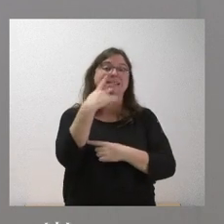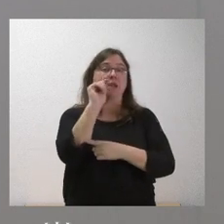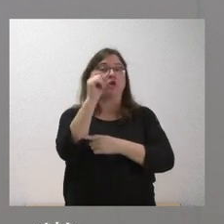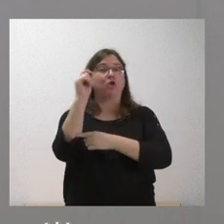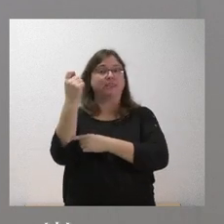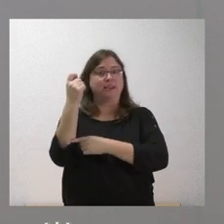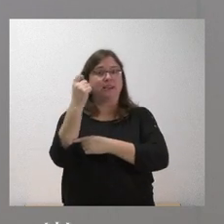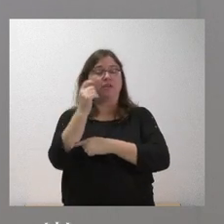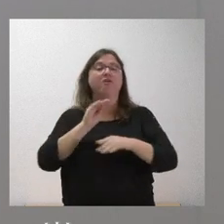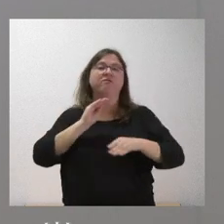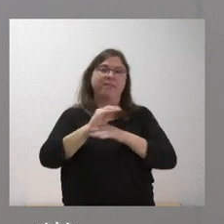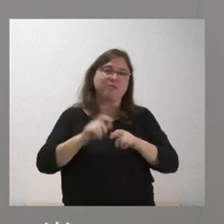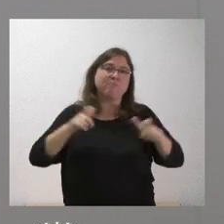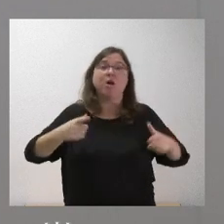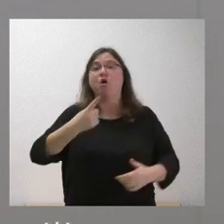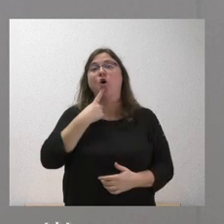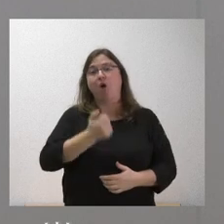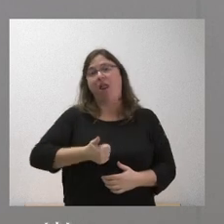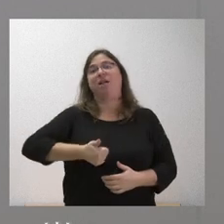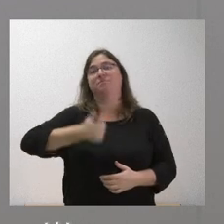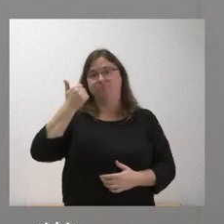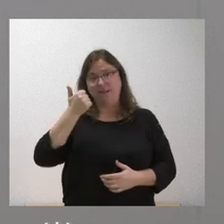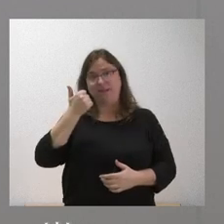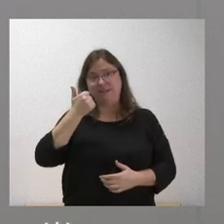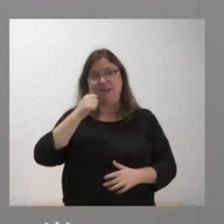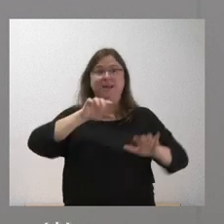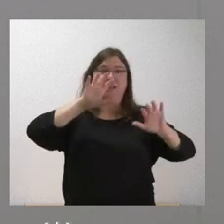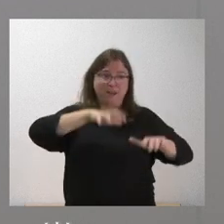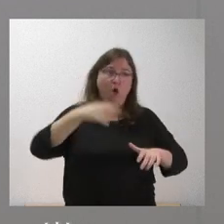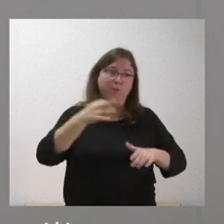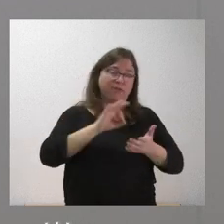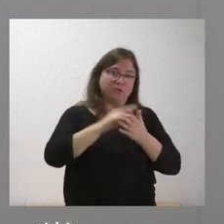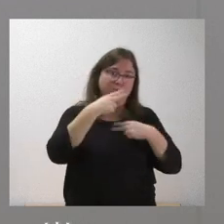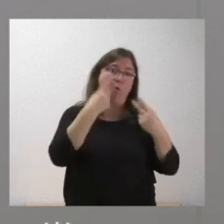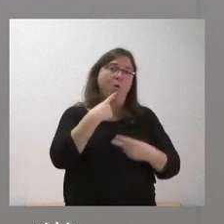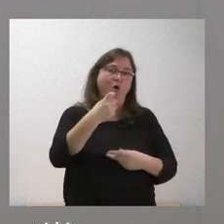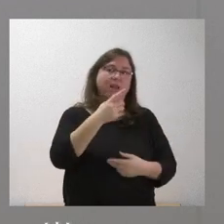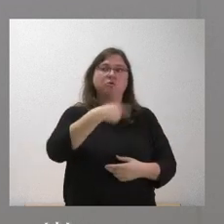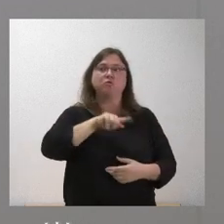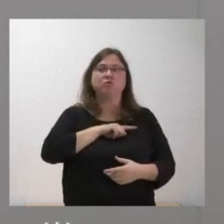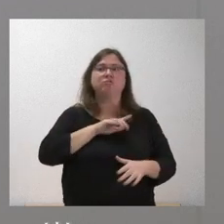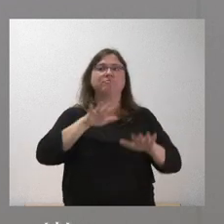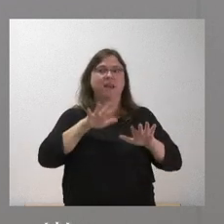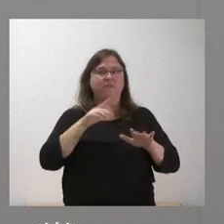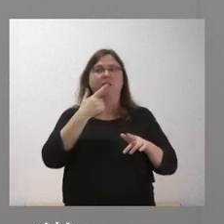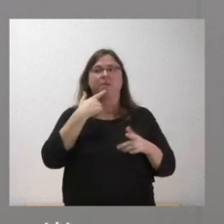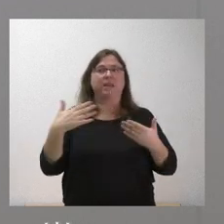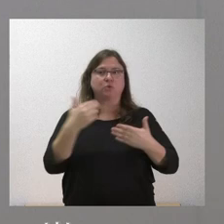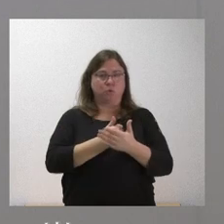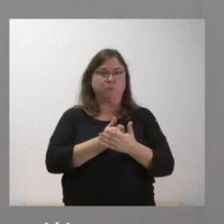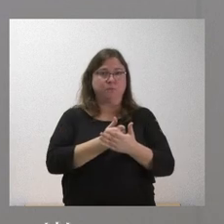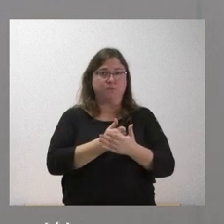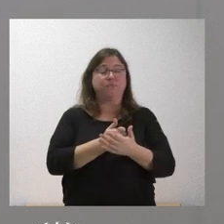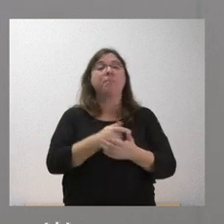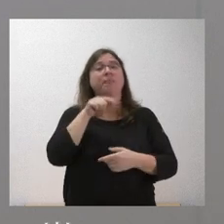incrementando la financiación Ojalá haya más líneas en León que sean obligación de servicio público y que nosotros estamos encantados lógicamente de hacer la aportación que corresponda en